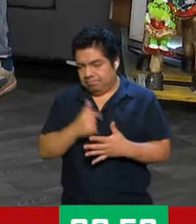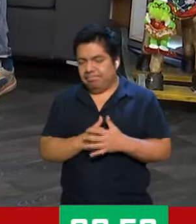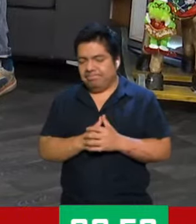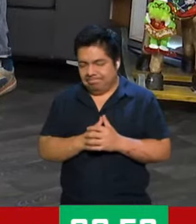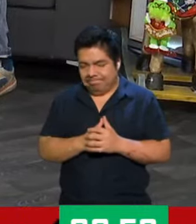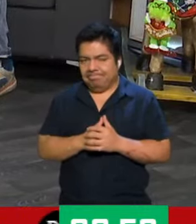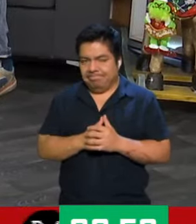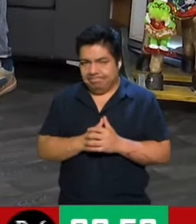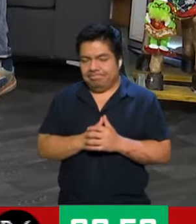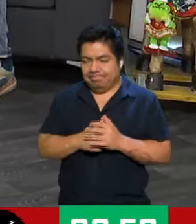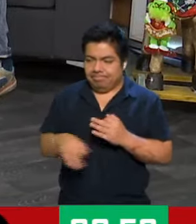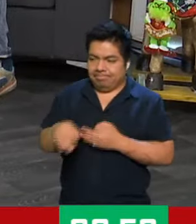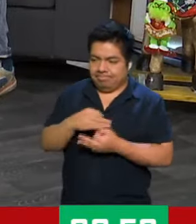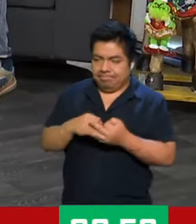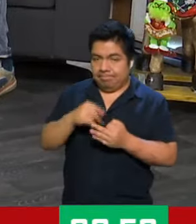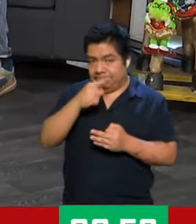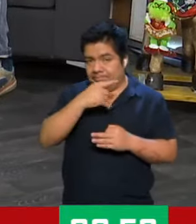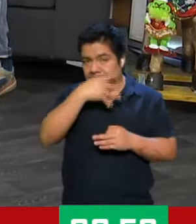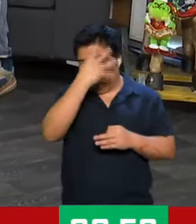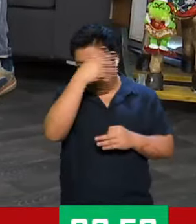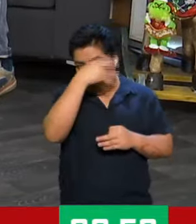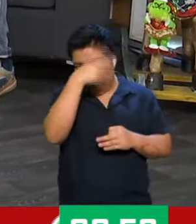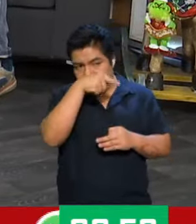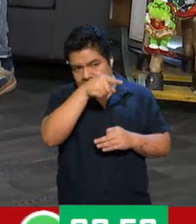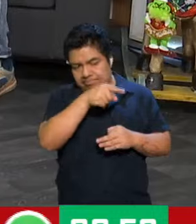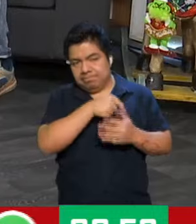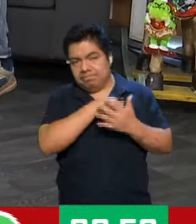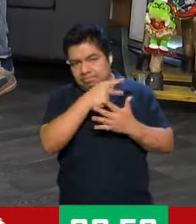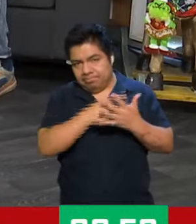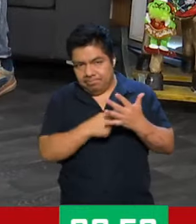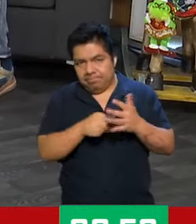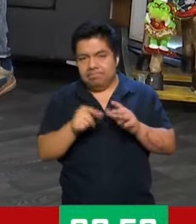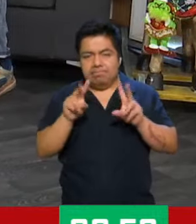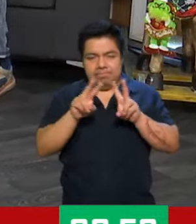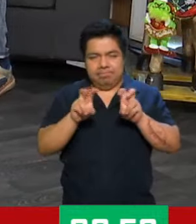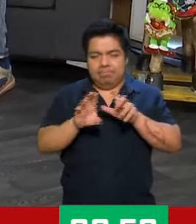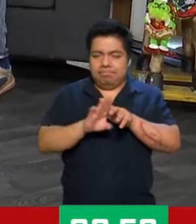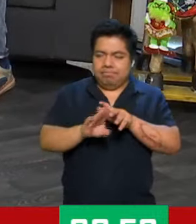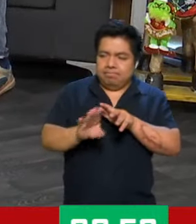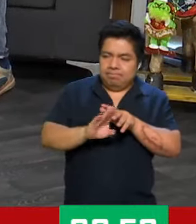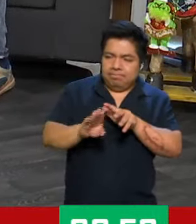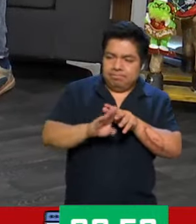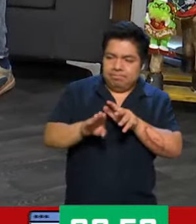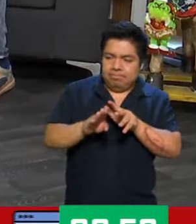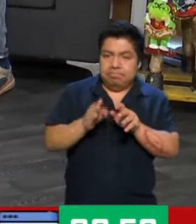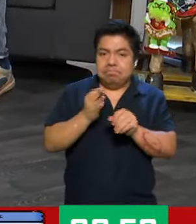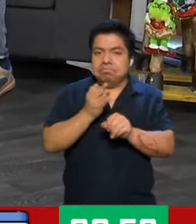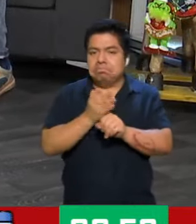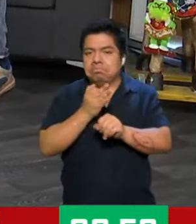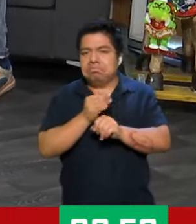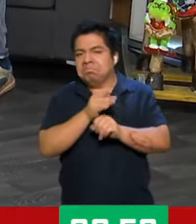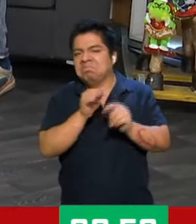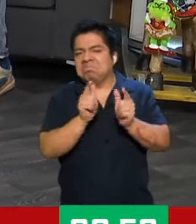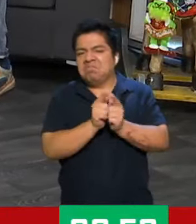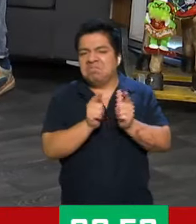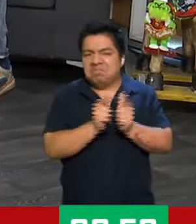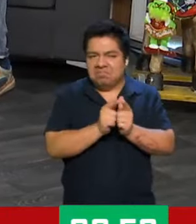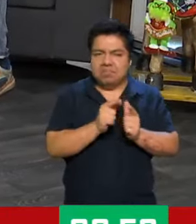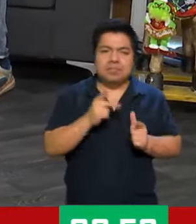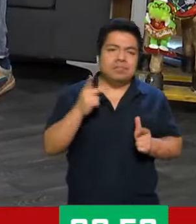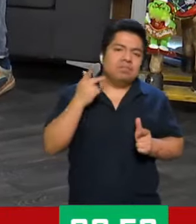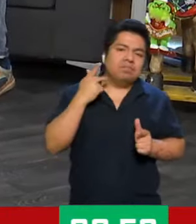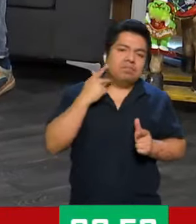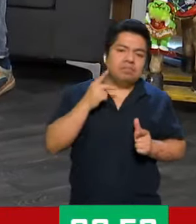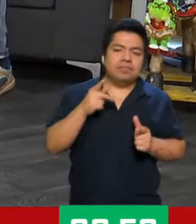parte de la estrategia de Donald Trump en términos de la migración. Resulta que ahora su grupo político, sus asesores,